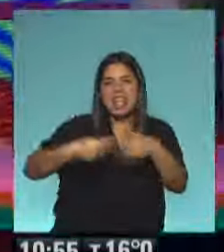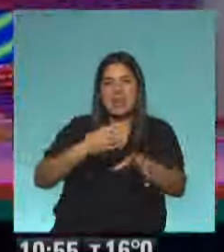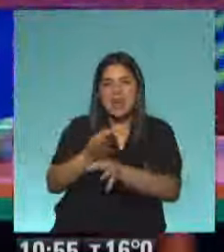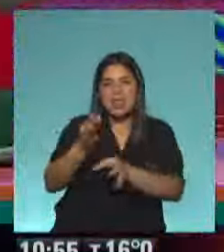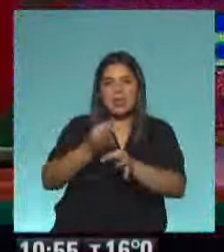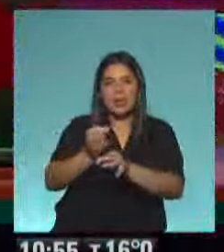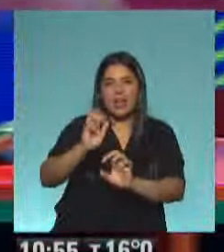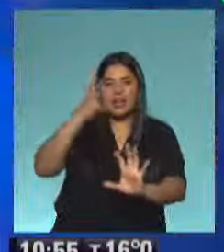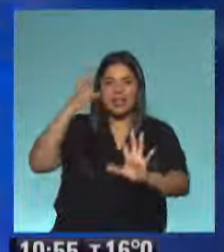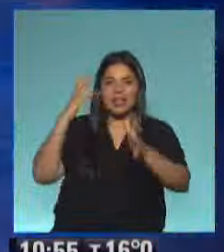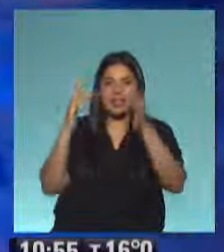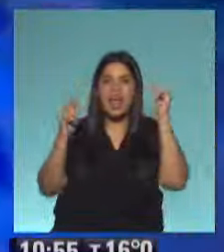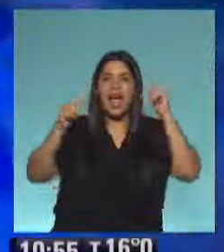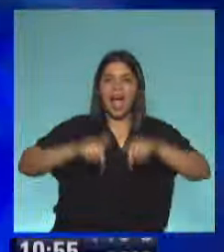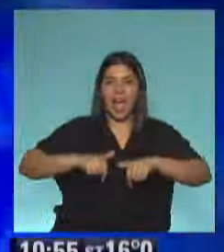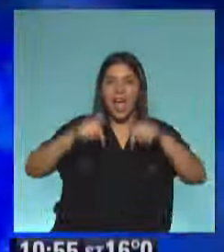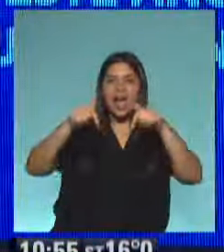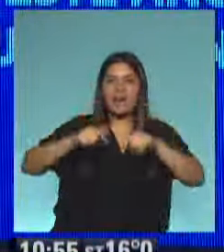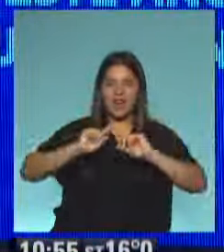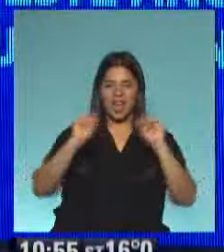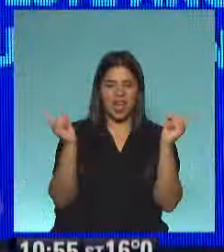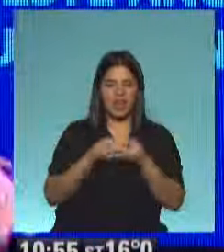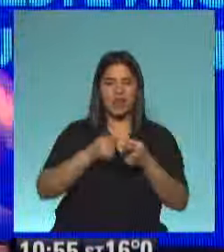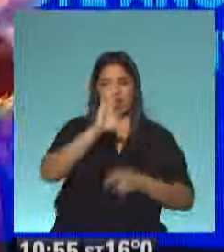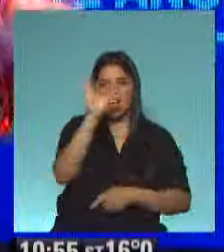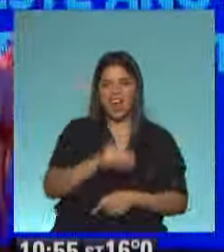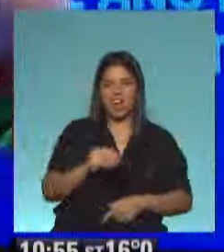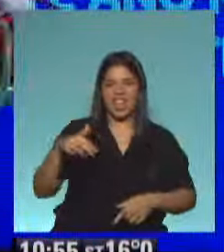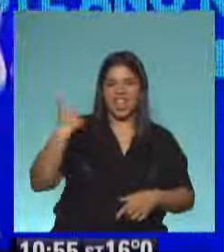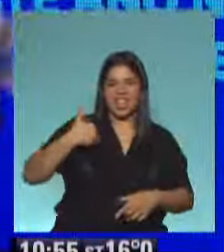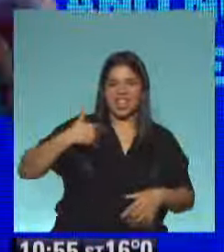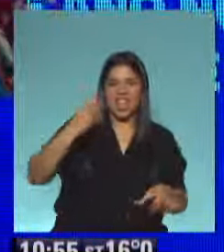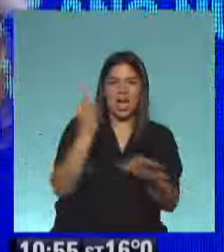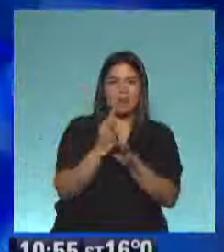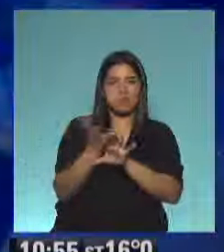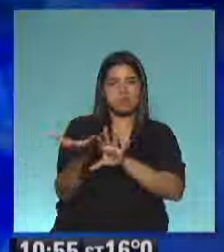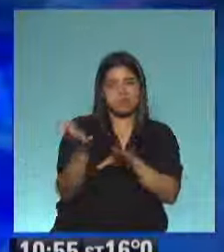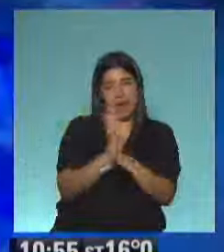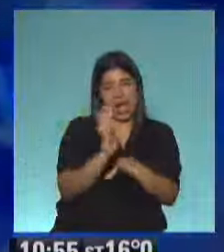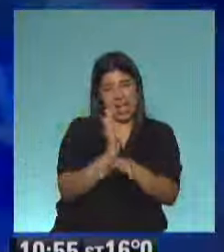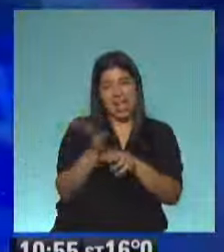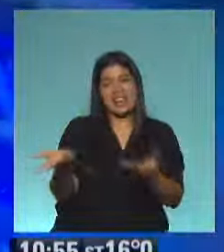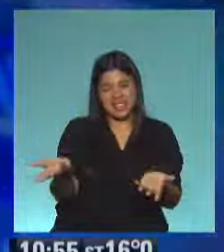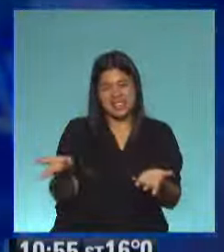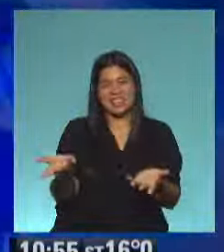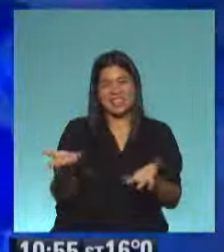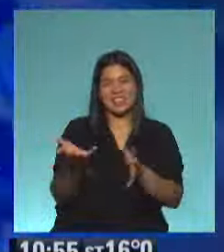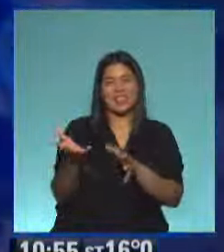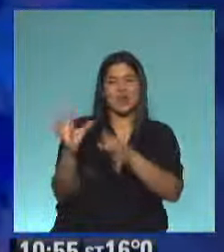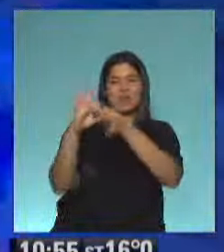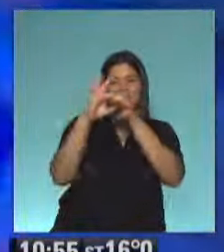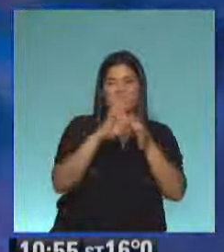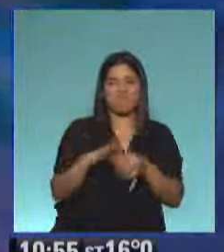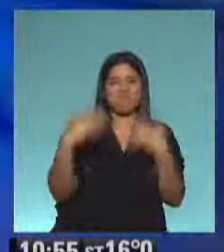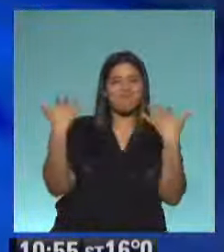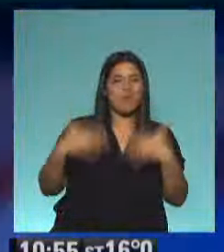La del aula más grande del país. ¡Ahí tuvimos! ¡Vamos, vamos,